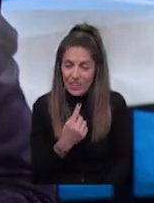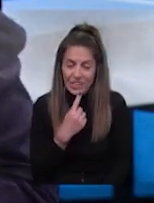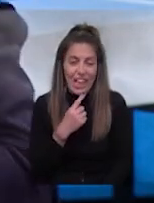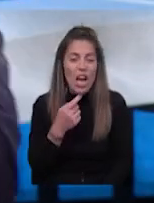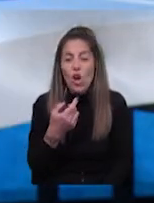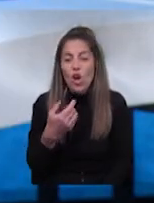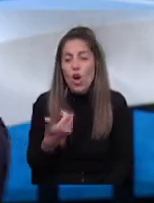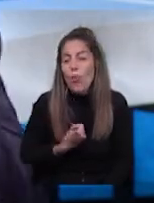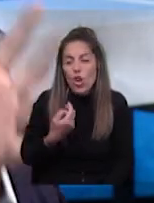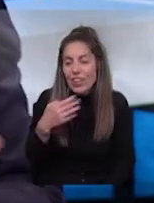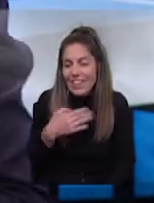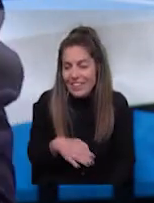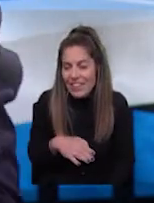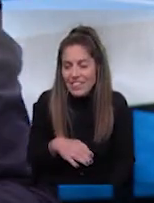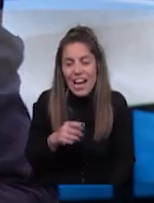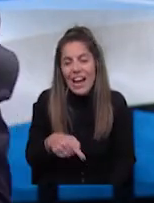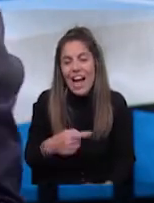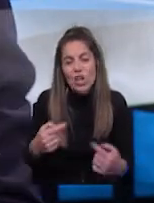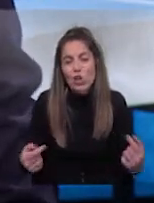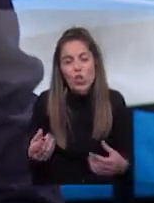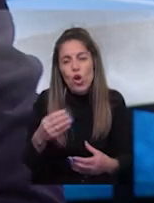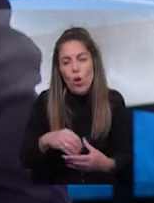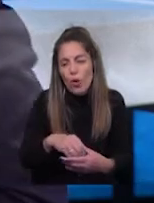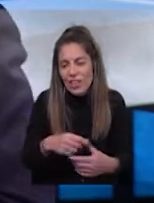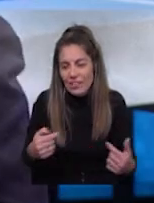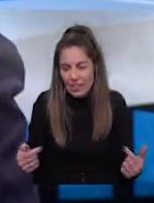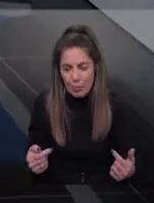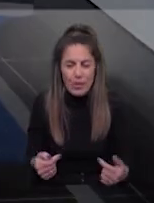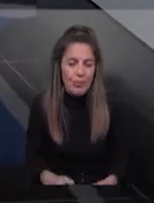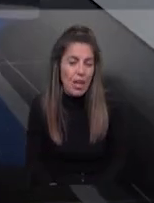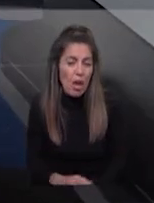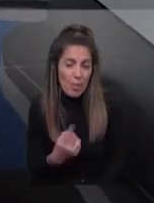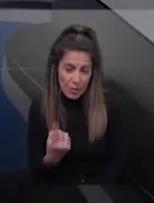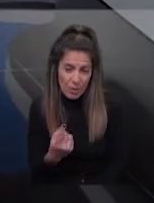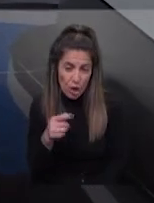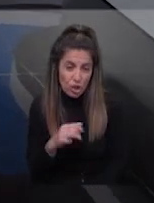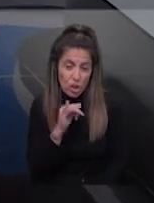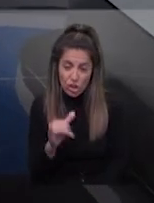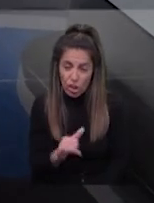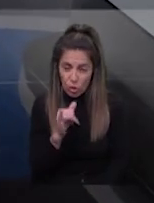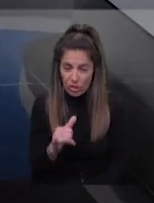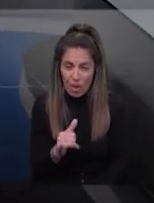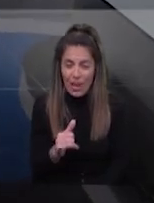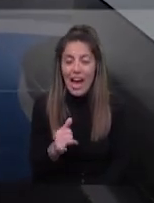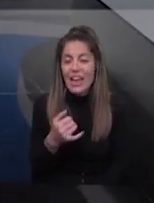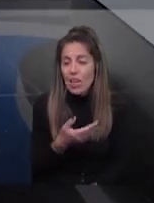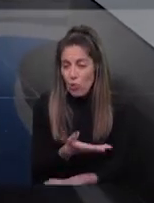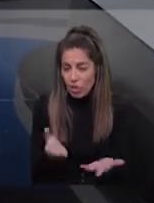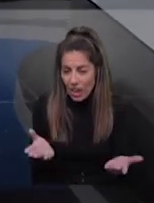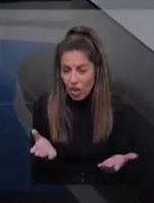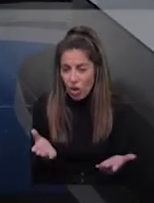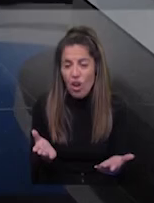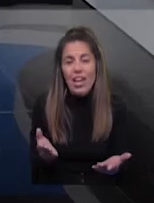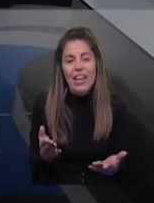lectura tenés de eso? Porque acá hay otros componentes que están en juego, ¿no? A ver, primera cuestión. Esto que yo te contaba hay que ubicarlo en estamos